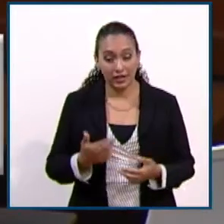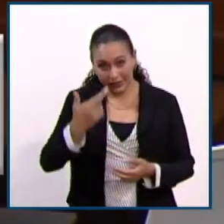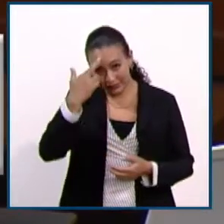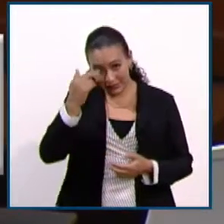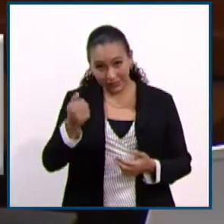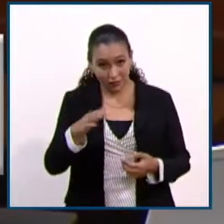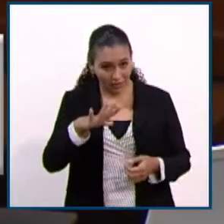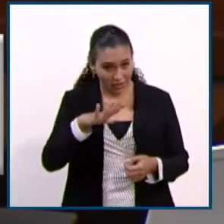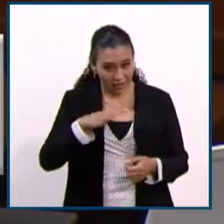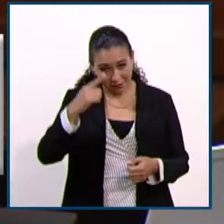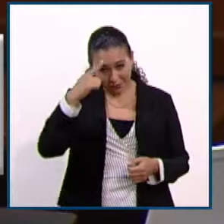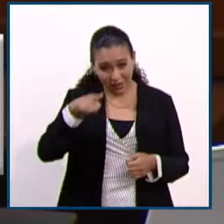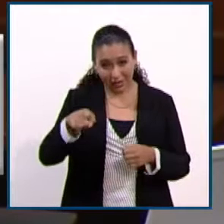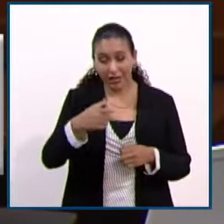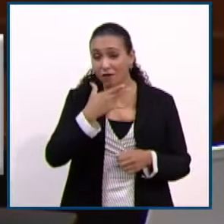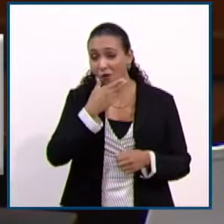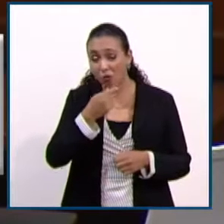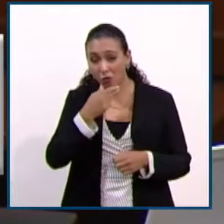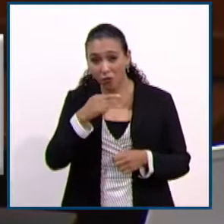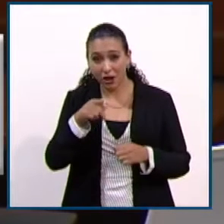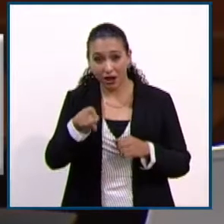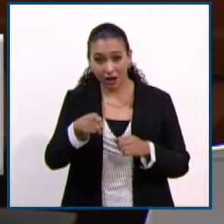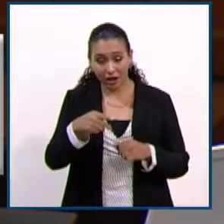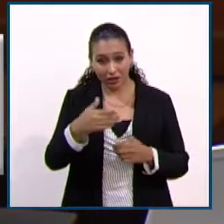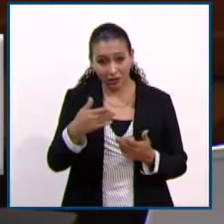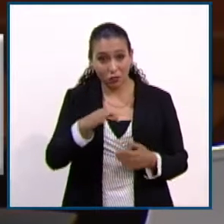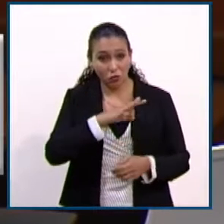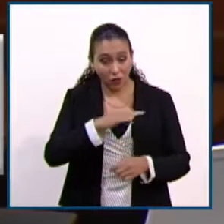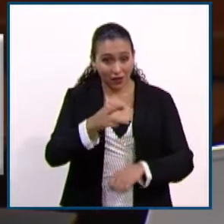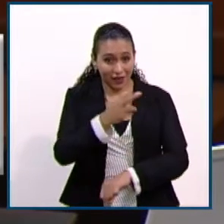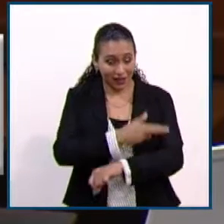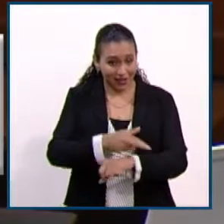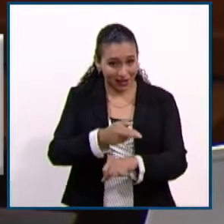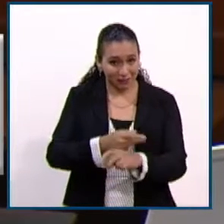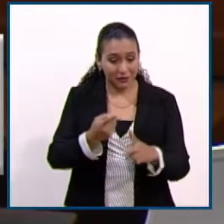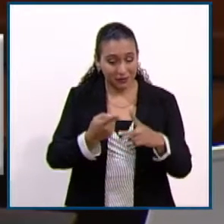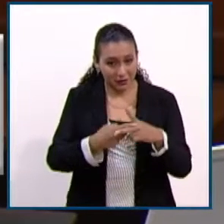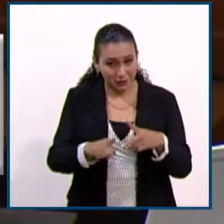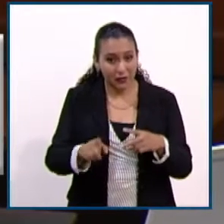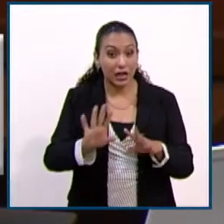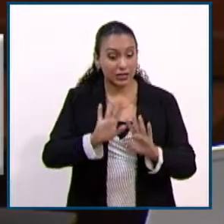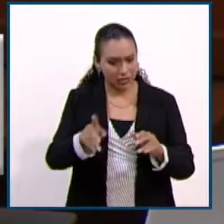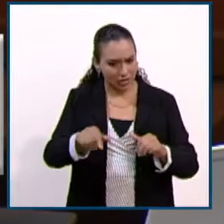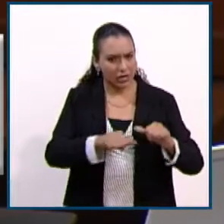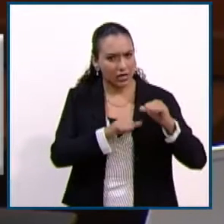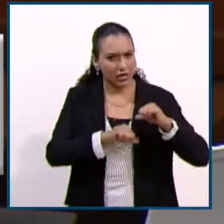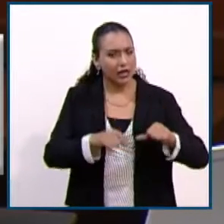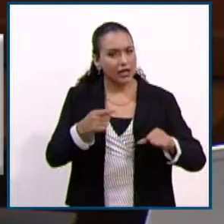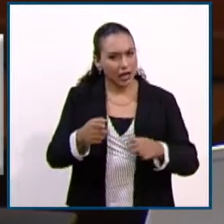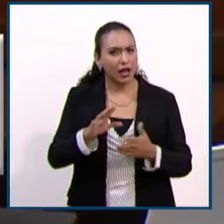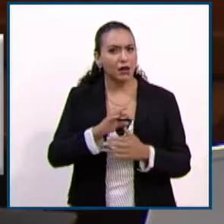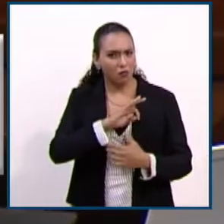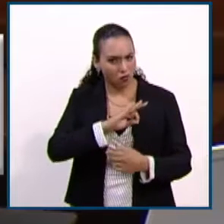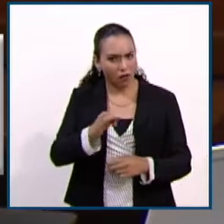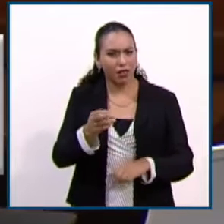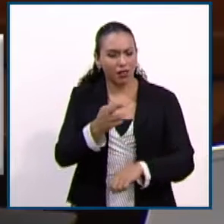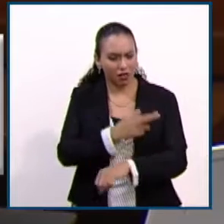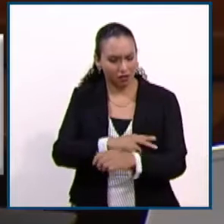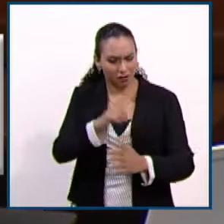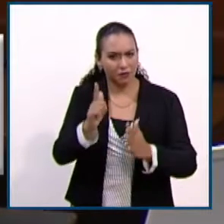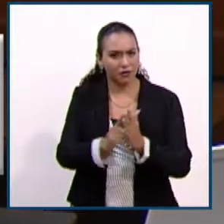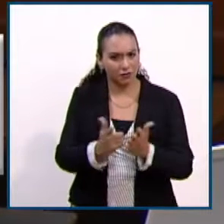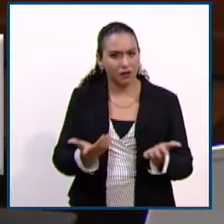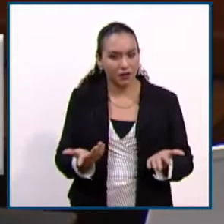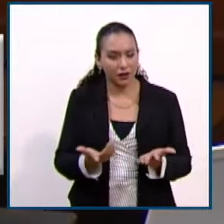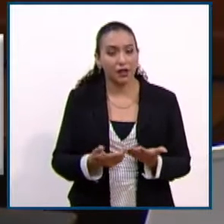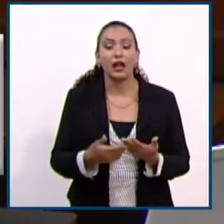servidor público no pueda enfrentar el proceso seguido en su contra ocupando el cargo y por la otra, en caso de que no se le